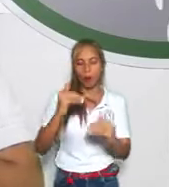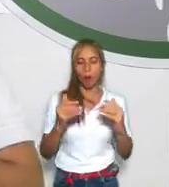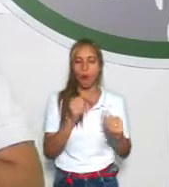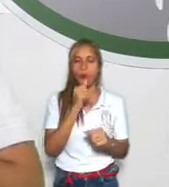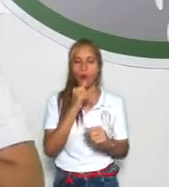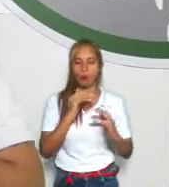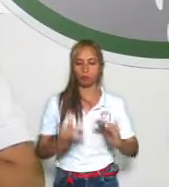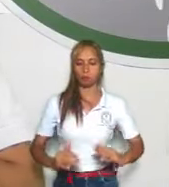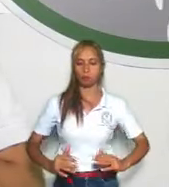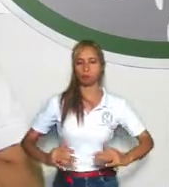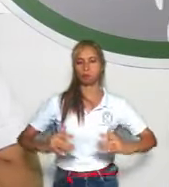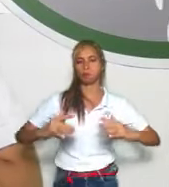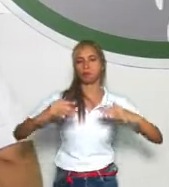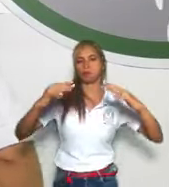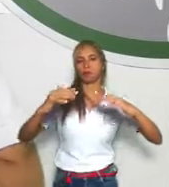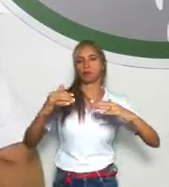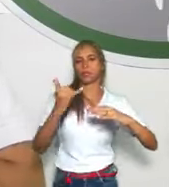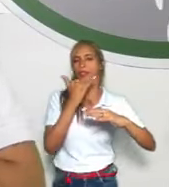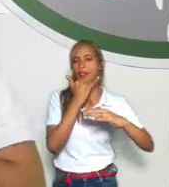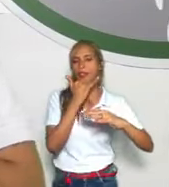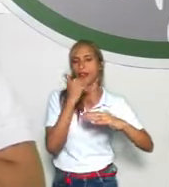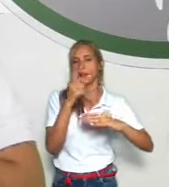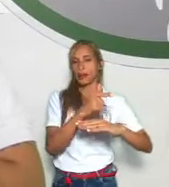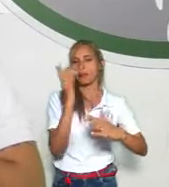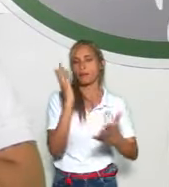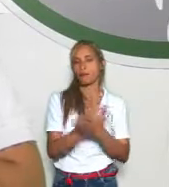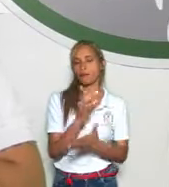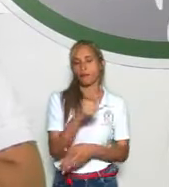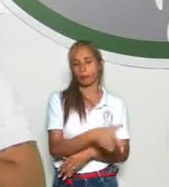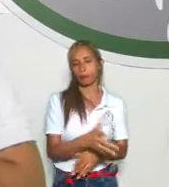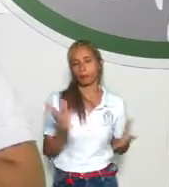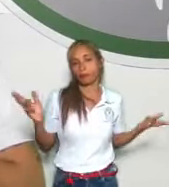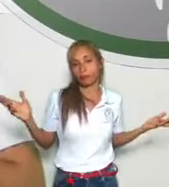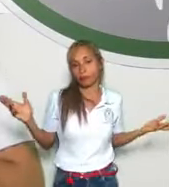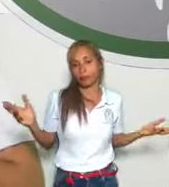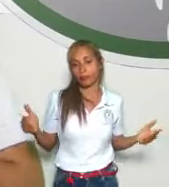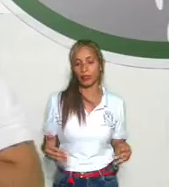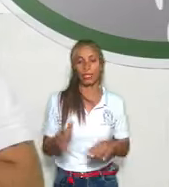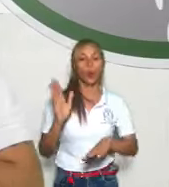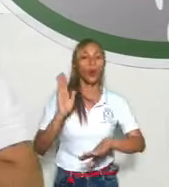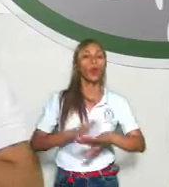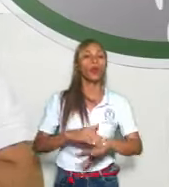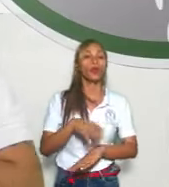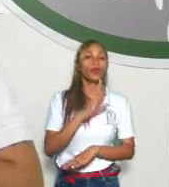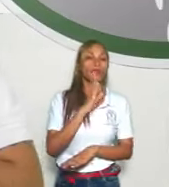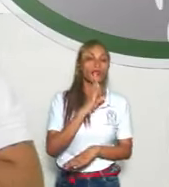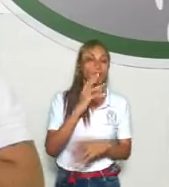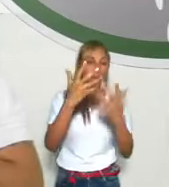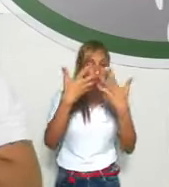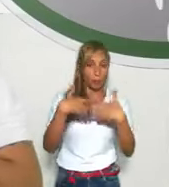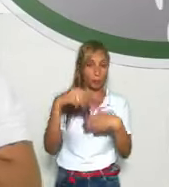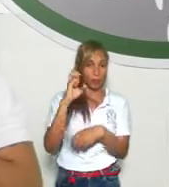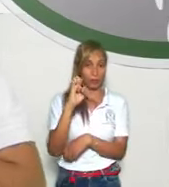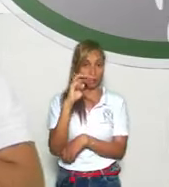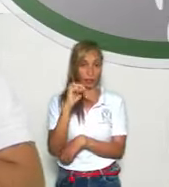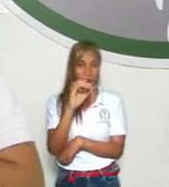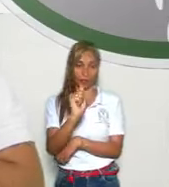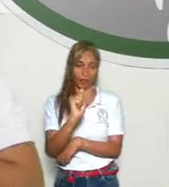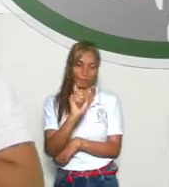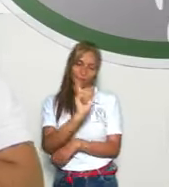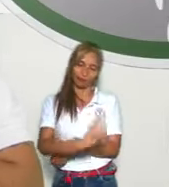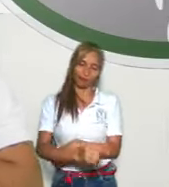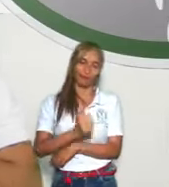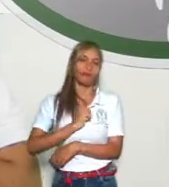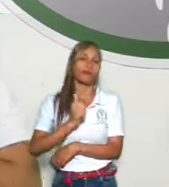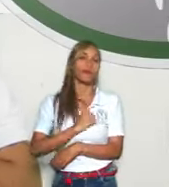mala disposición, pues también a veces no es como responsabilidad toda de la empresa esa prestadora, sino también de nosotros mismos, que